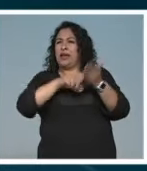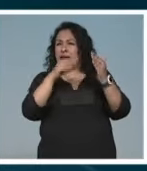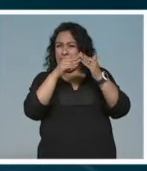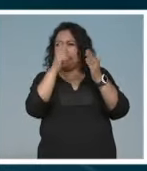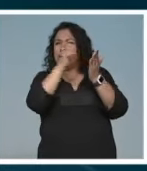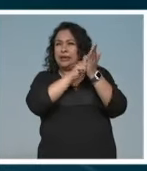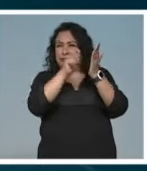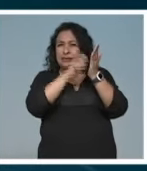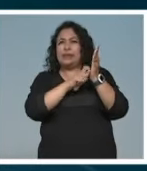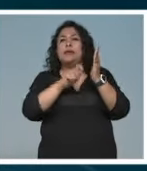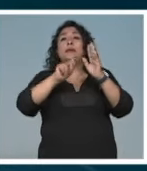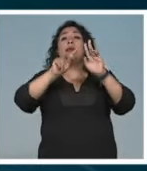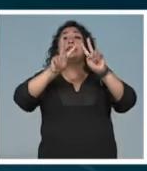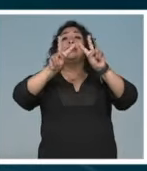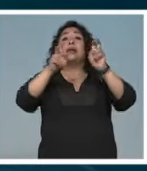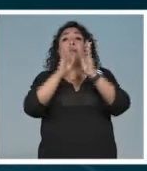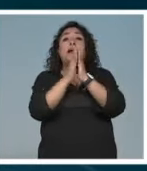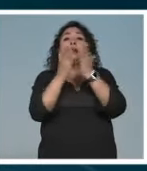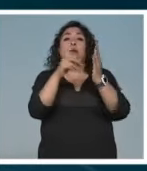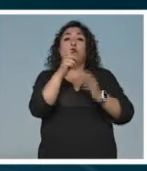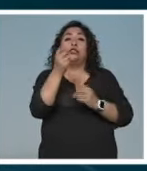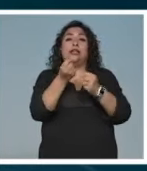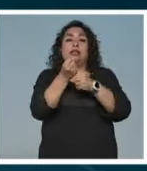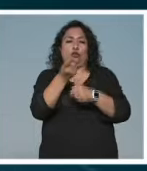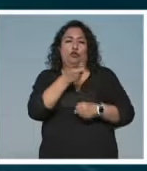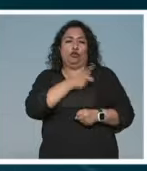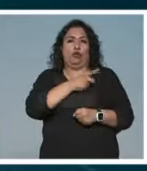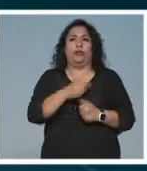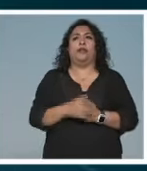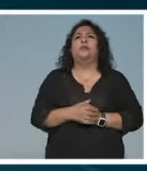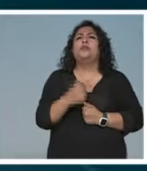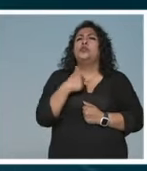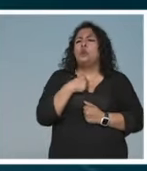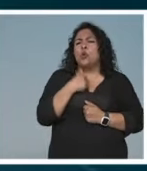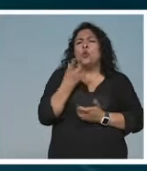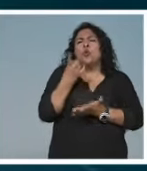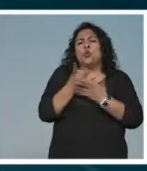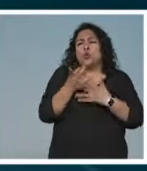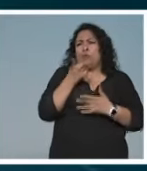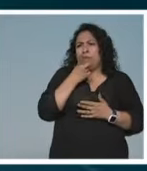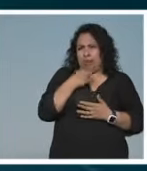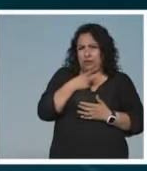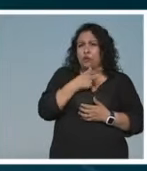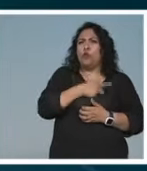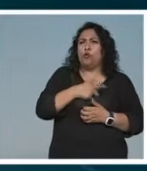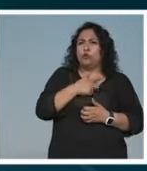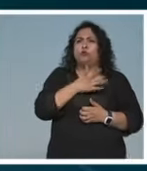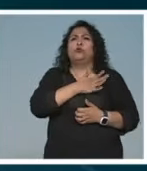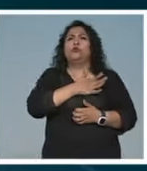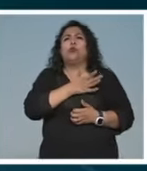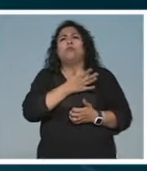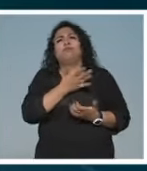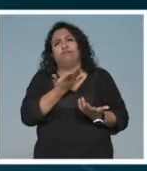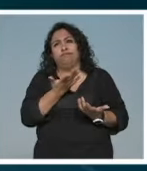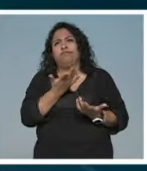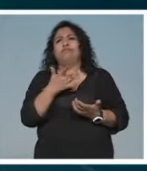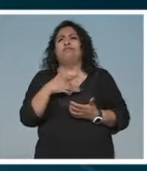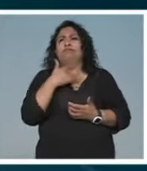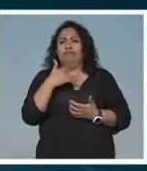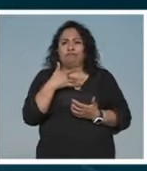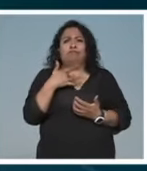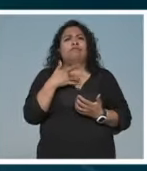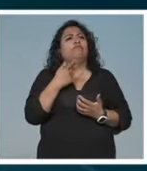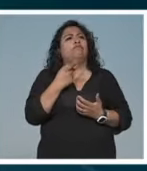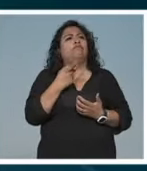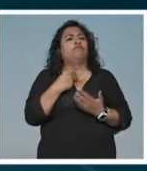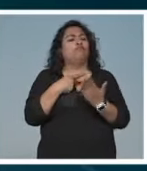donde se escribió Cien Años de Soledad. Solamente me confirma el gusto y el gozo que me provoca leer